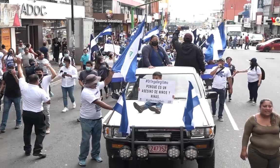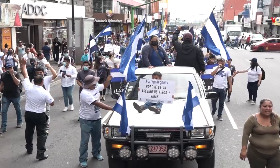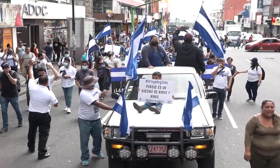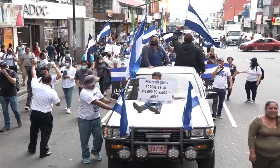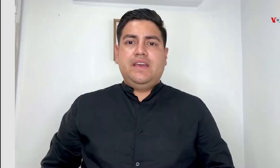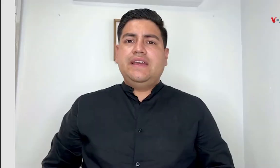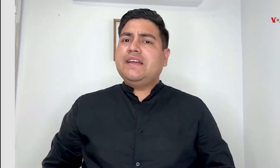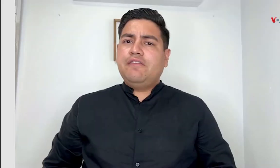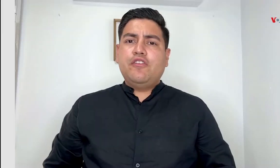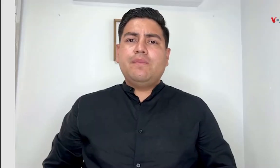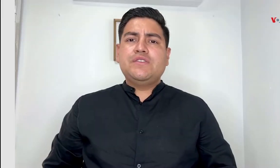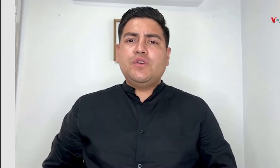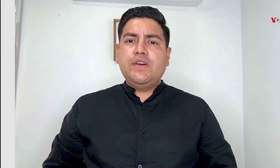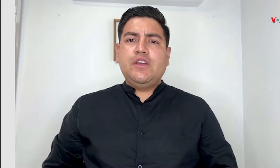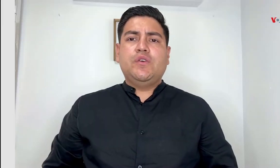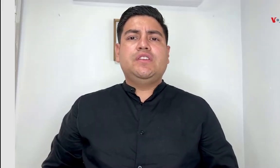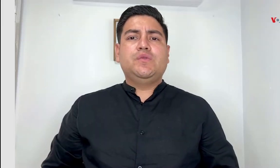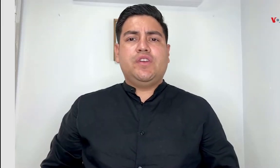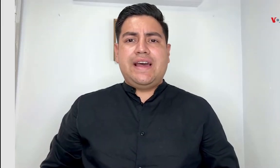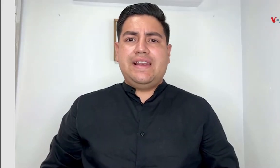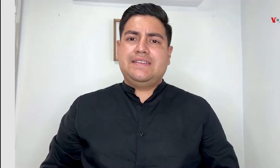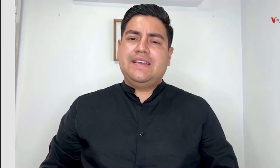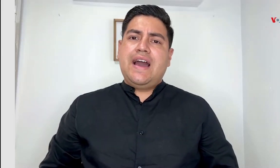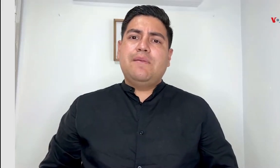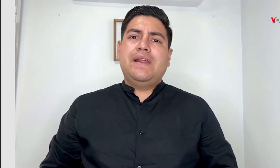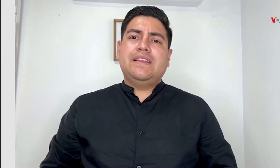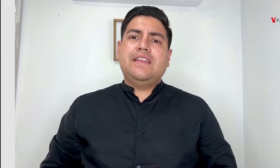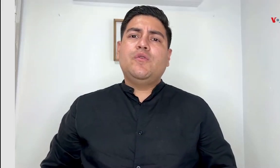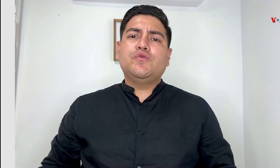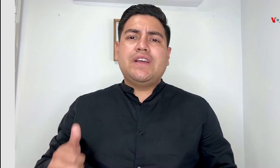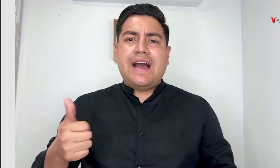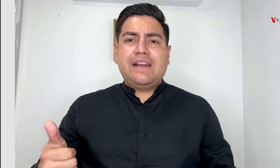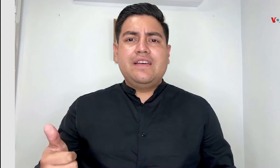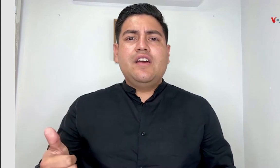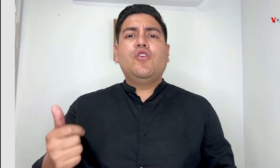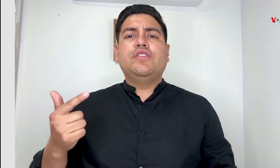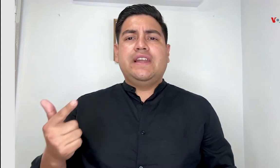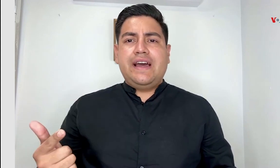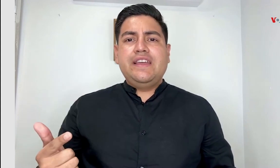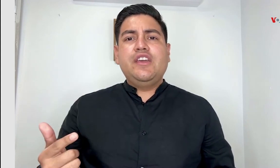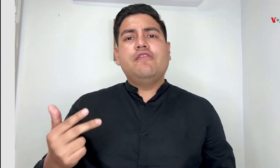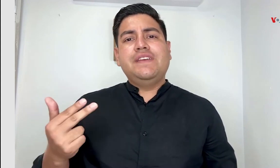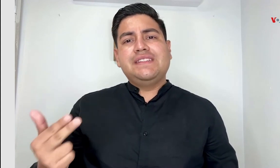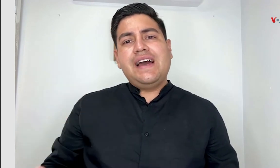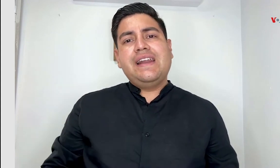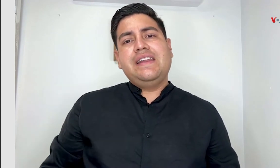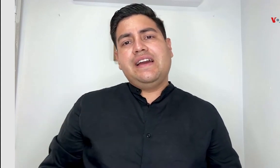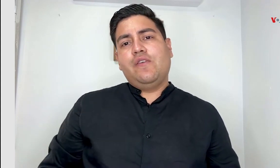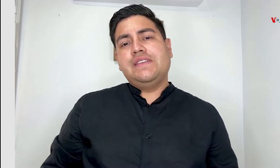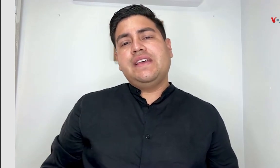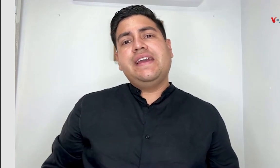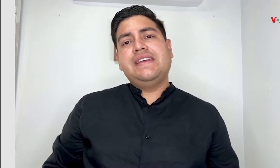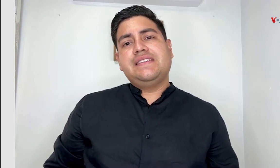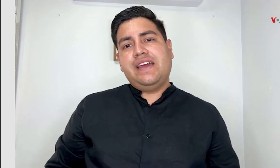transfronteriza estas reformas son inconstitucionales al pretender juzgar condenar y confiscar a